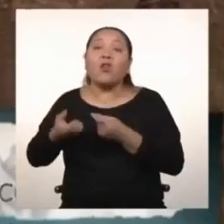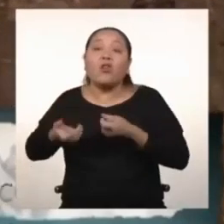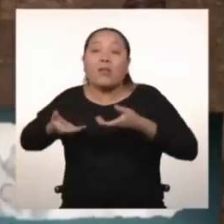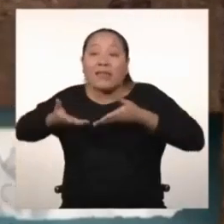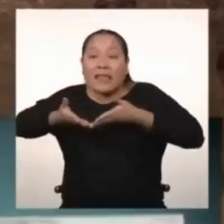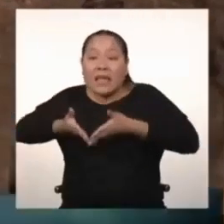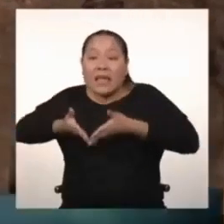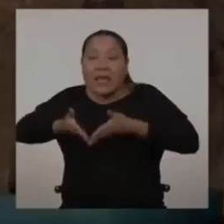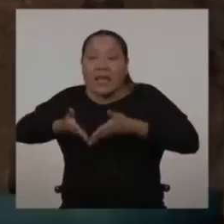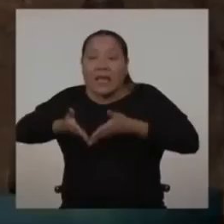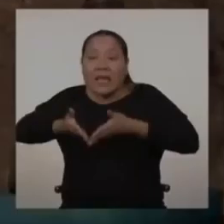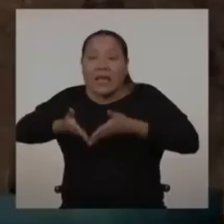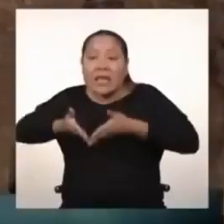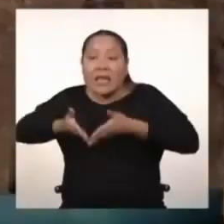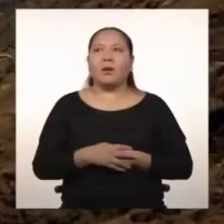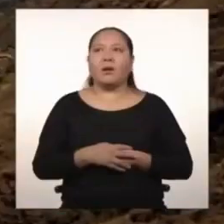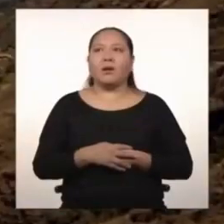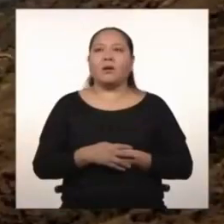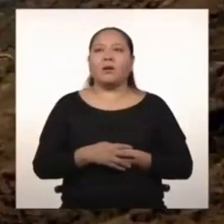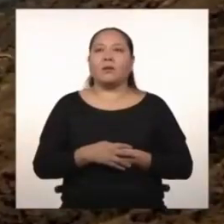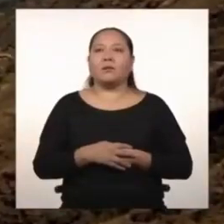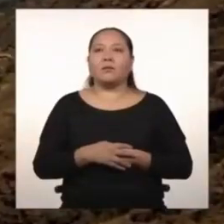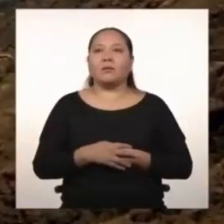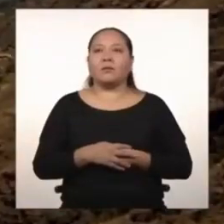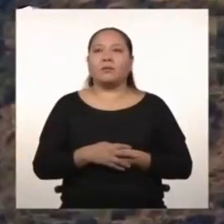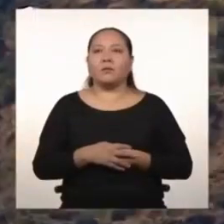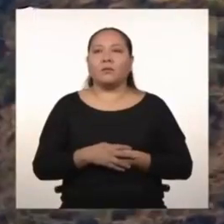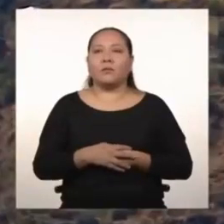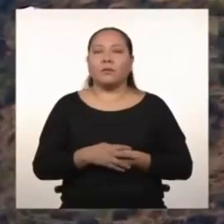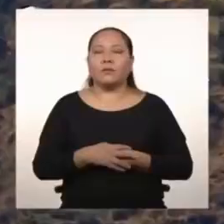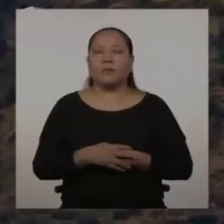Túpac Amaru.